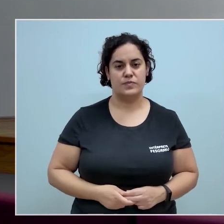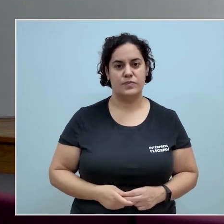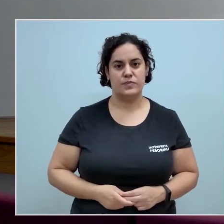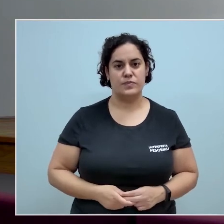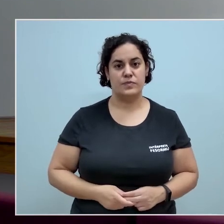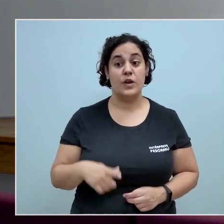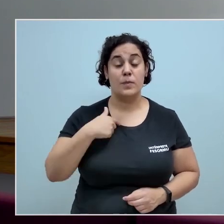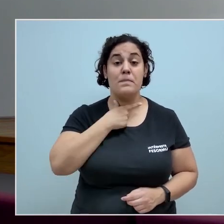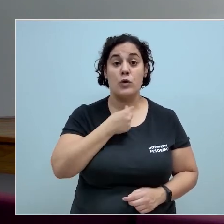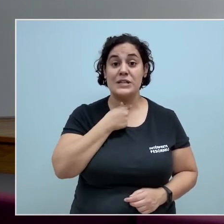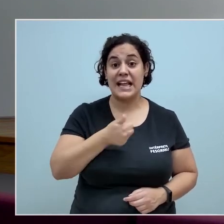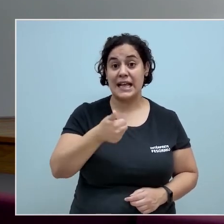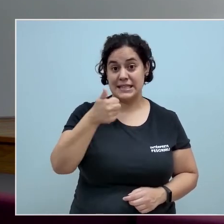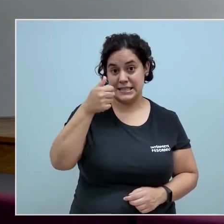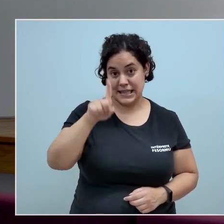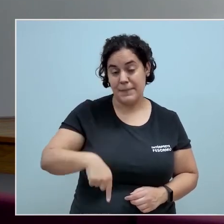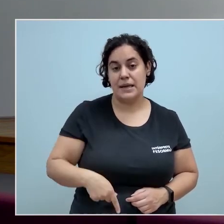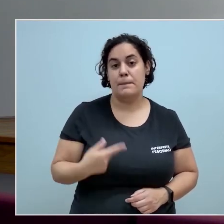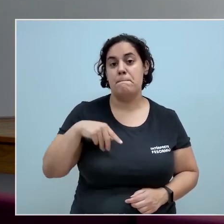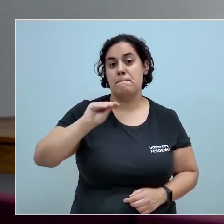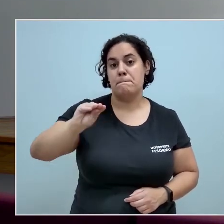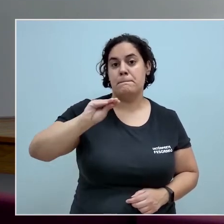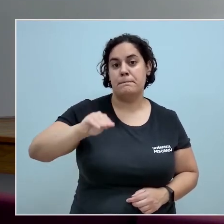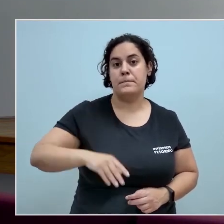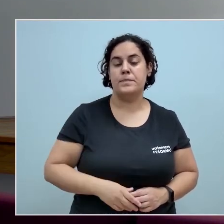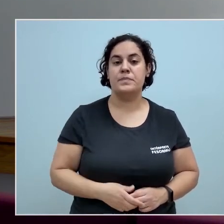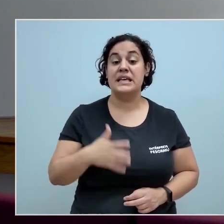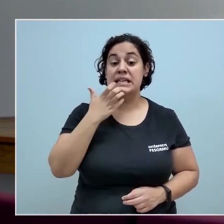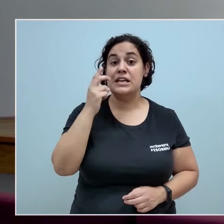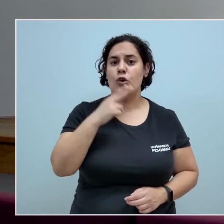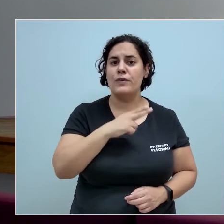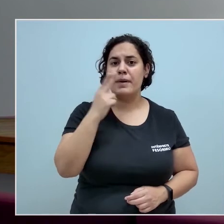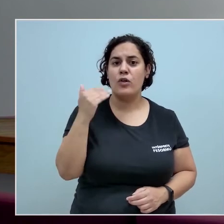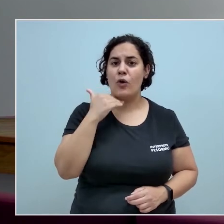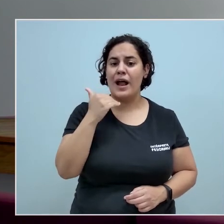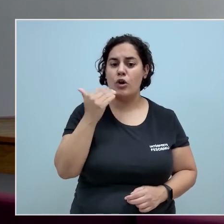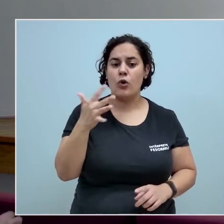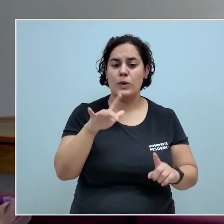Y me gustaría también preguntarle si se ha confirmado algún caso